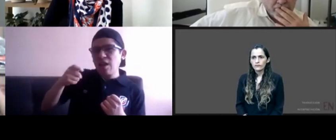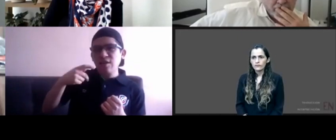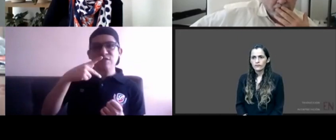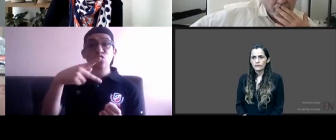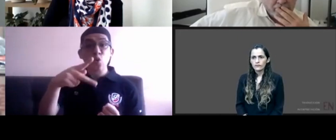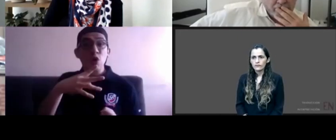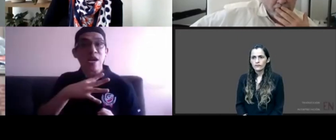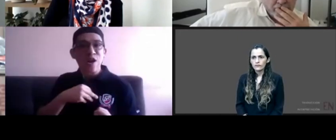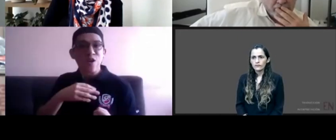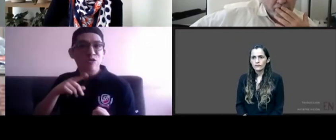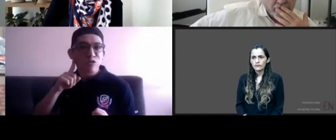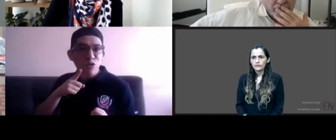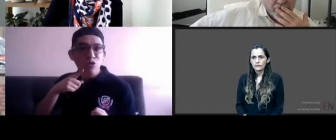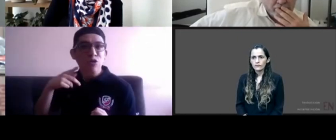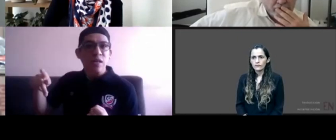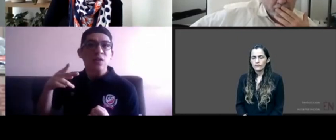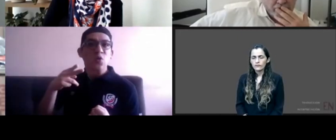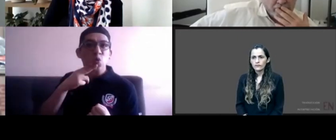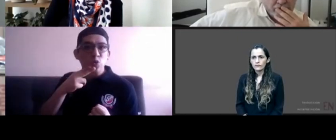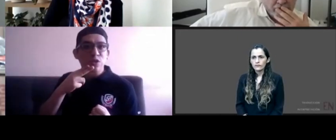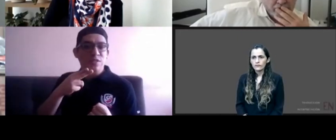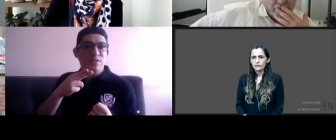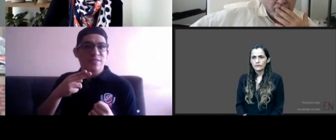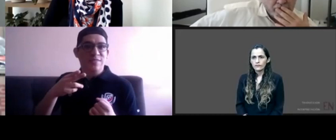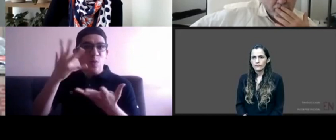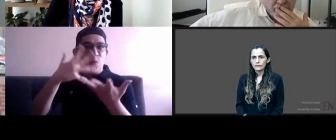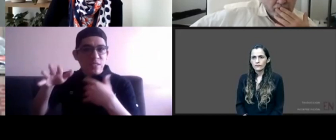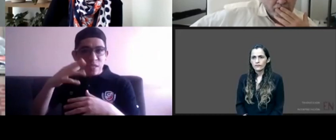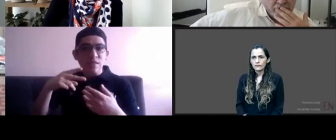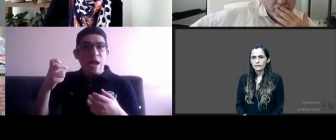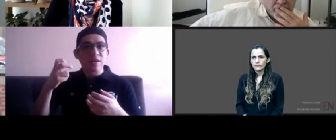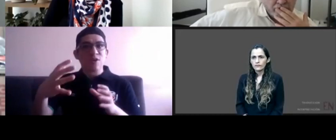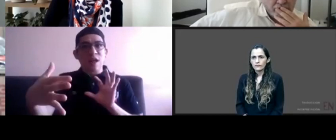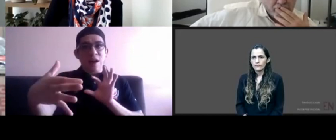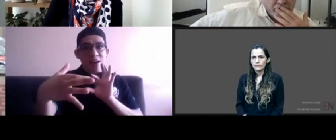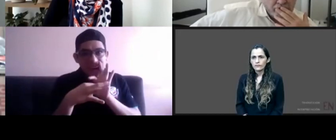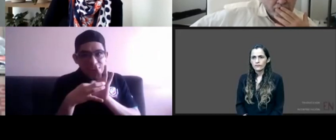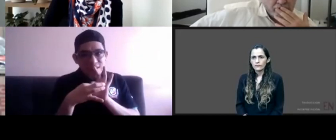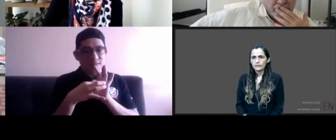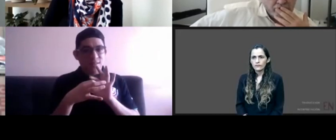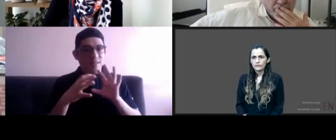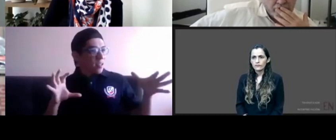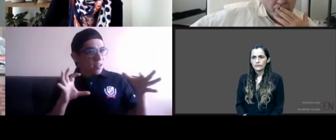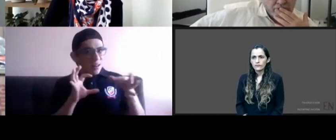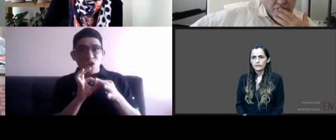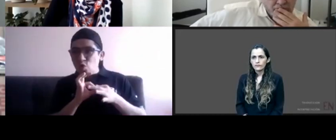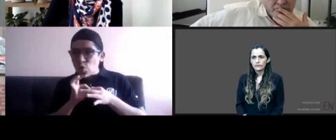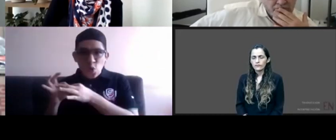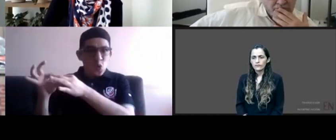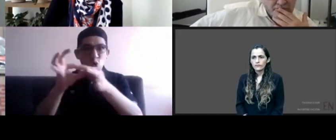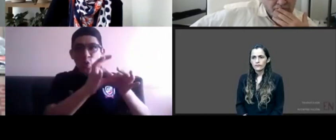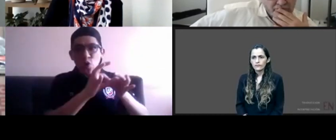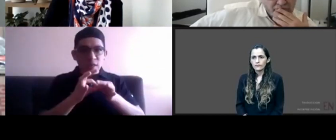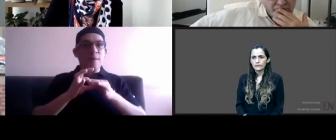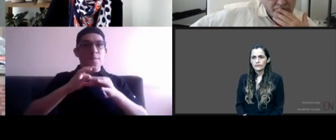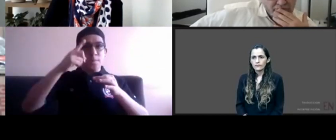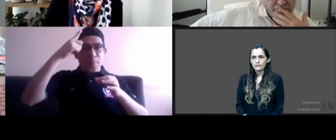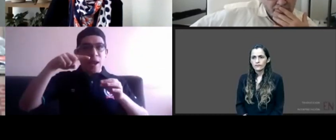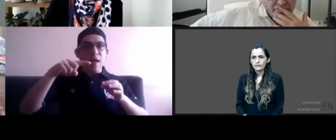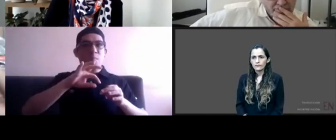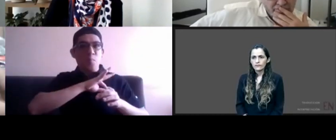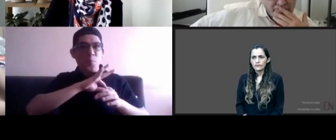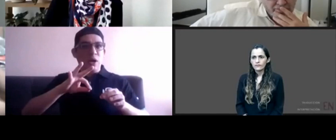sordos conozcan qué es una persona sorda, porque su hijo es una persona sorda y es usuario de la lengua de